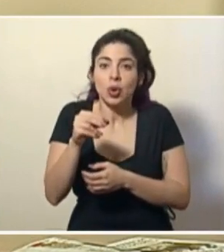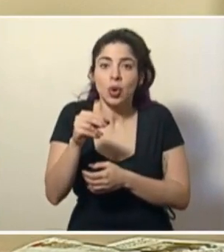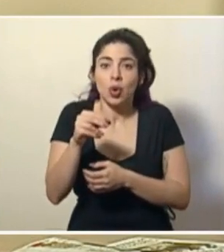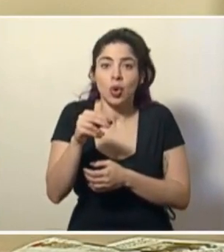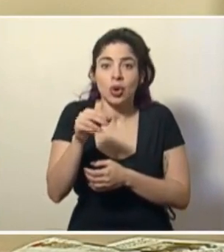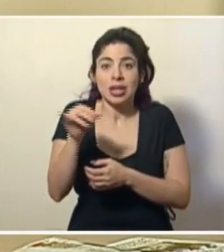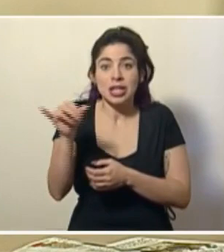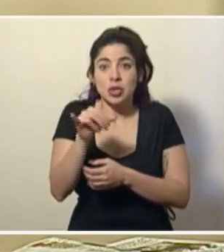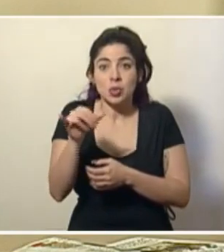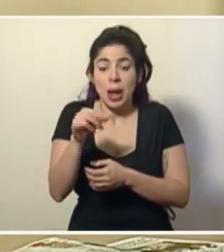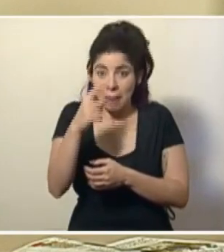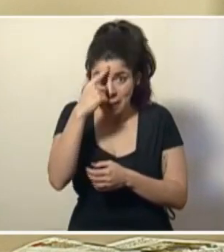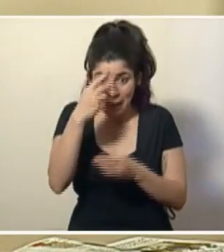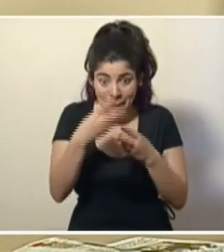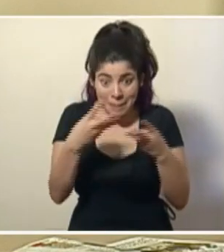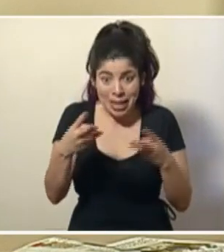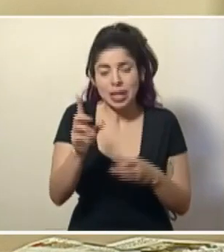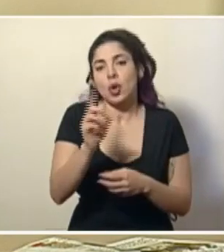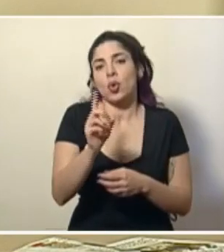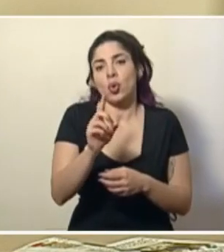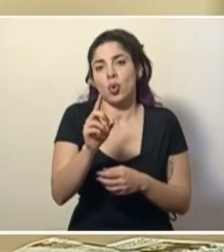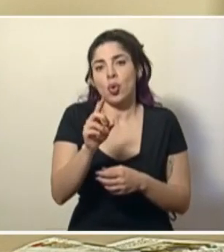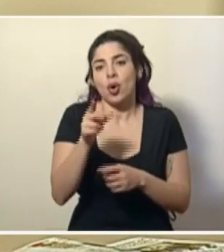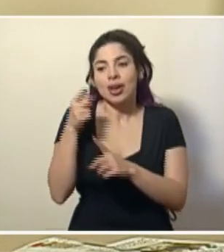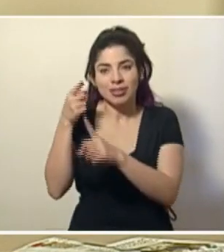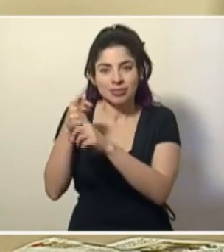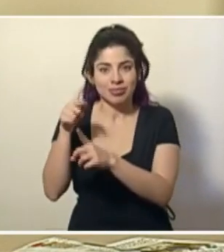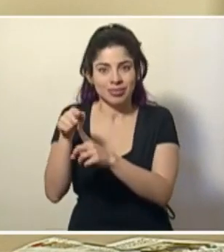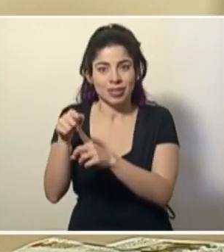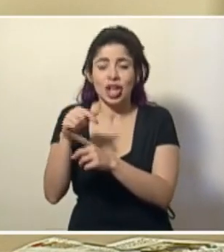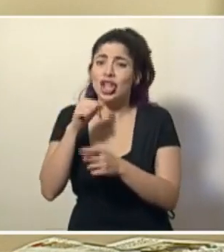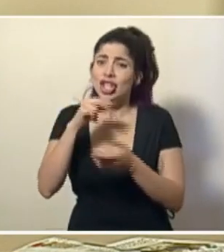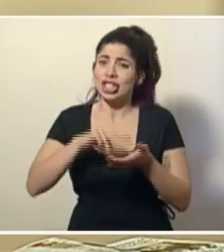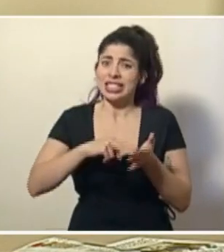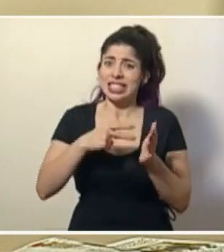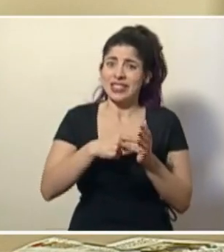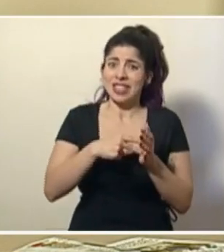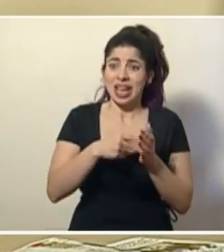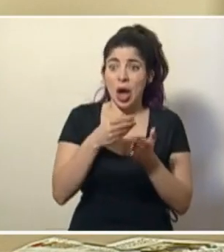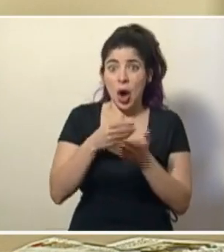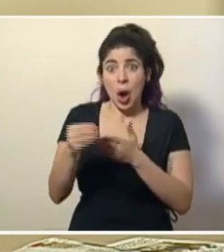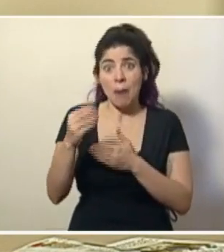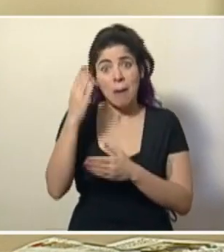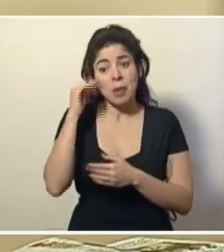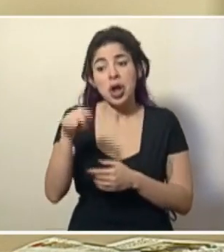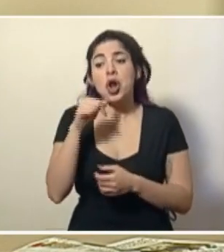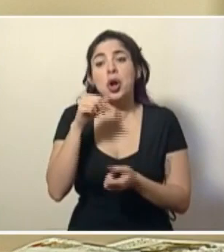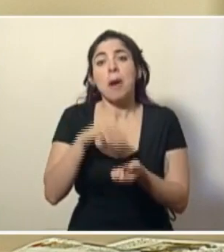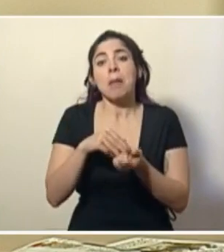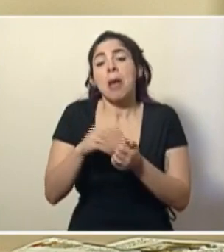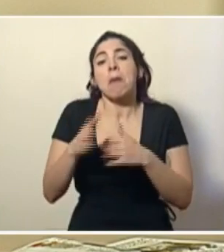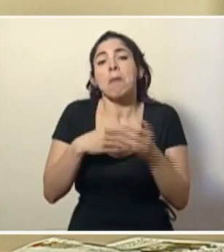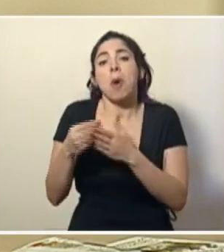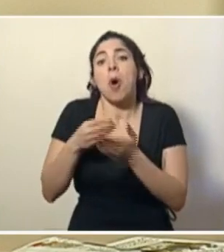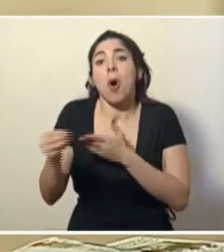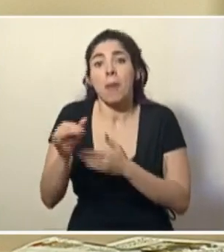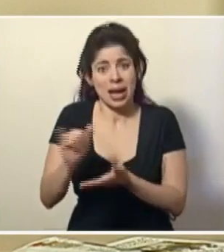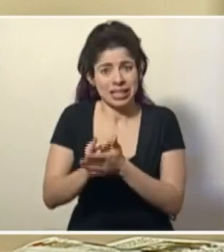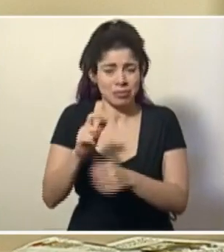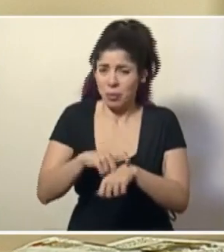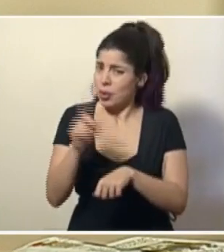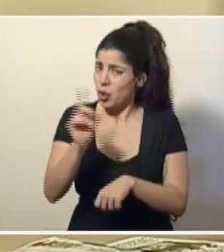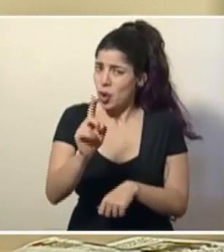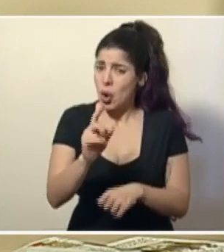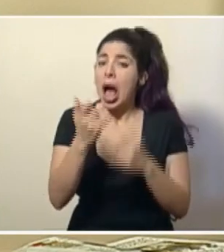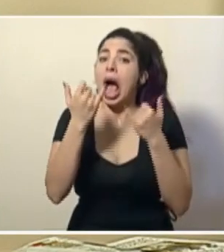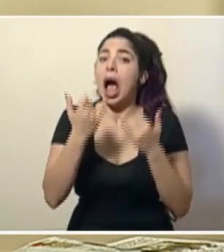como algo material. Pero no es que fue porque eran no médicas en ese momento. Pero ¿por qué